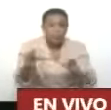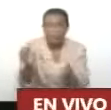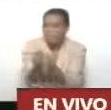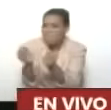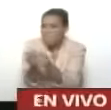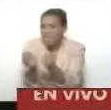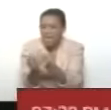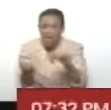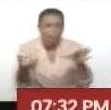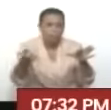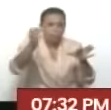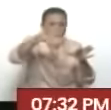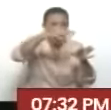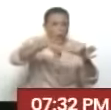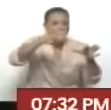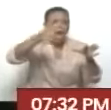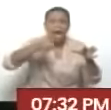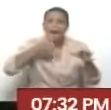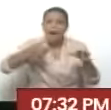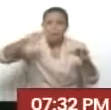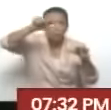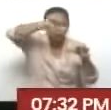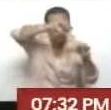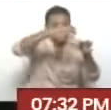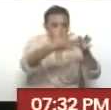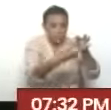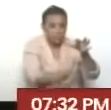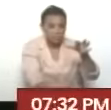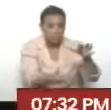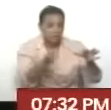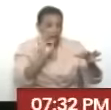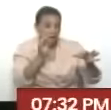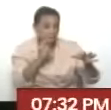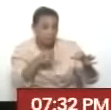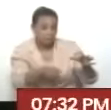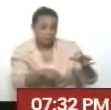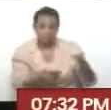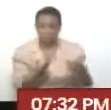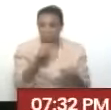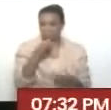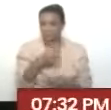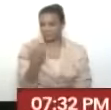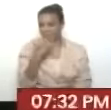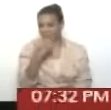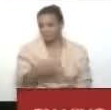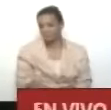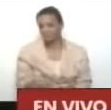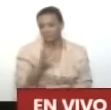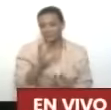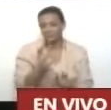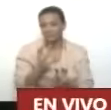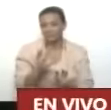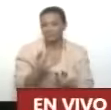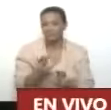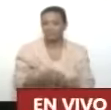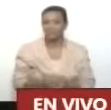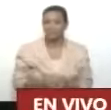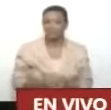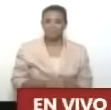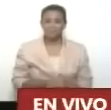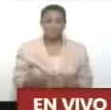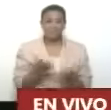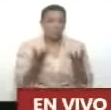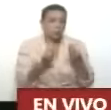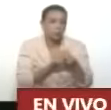cuatro piedras en un jardín, le echa agua y sale café. ¿Ah? Bueno. Y nos tomamos